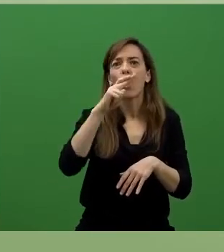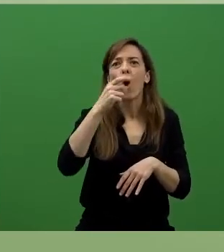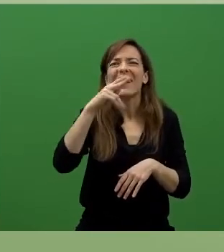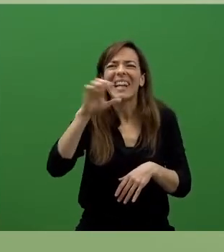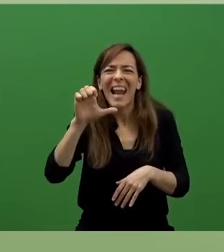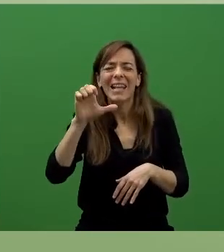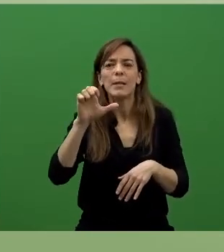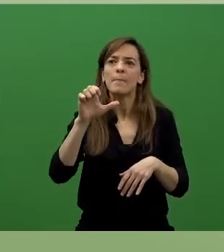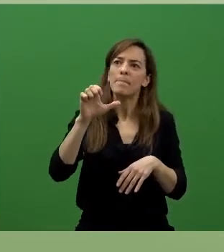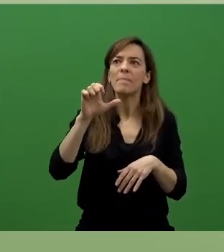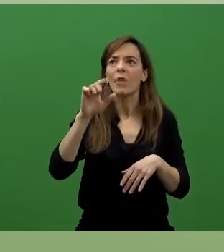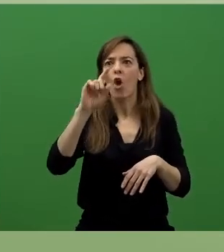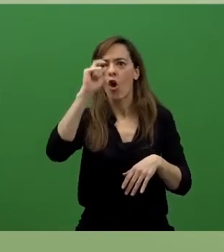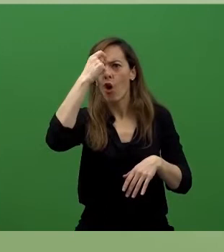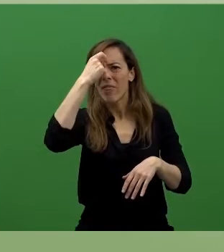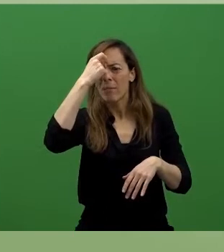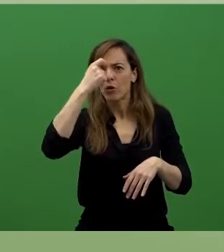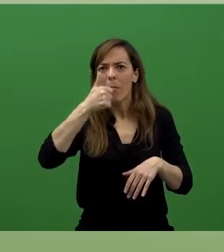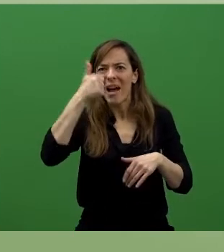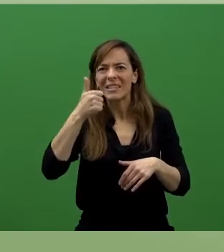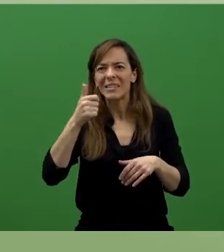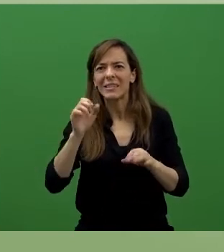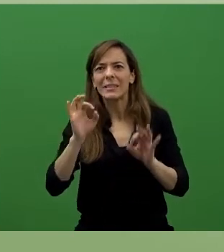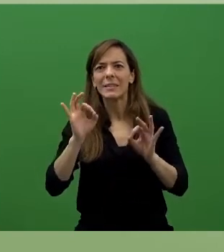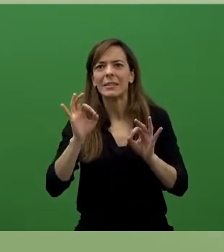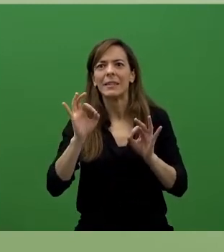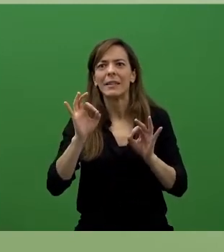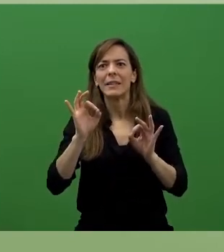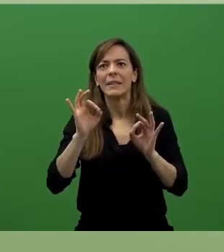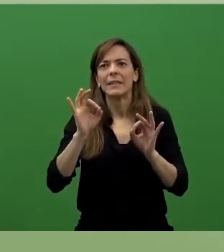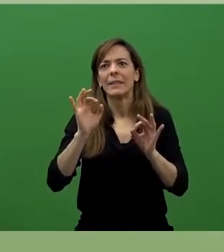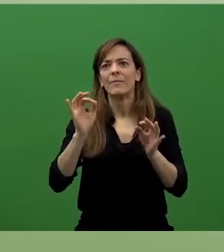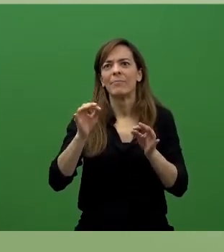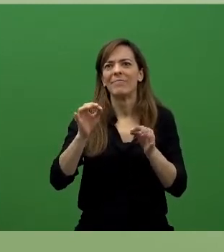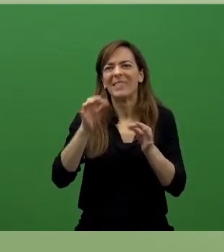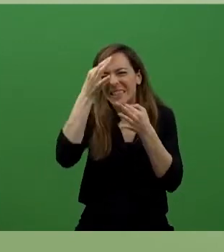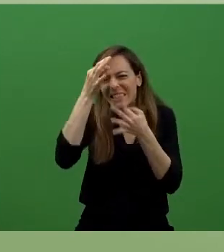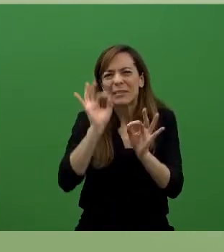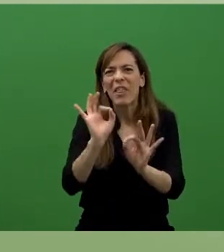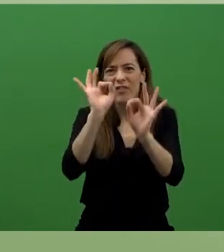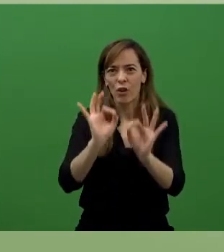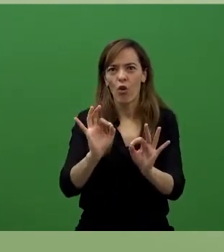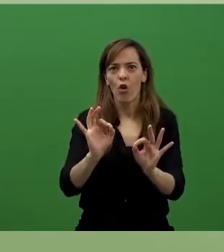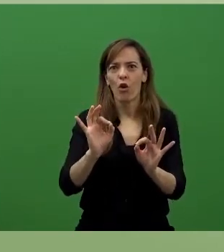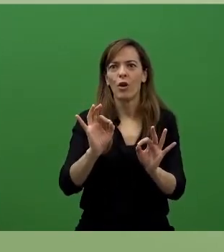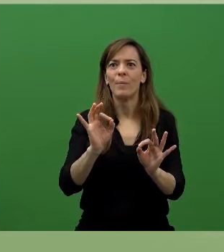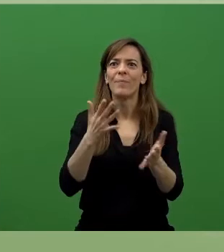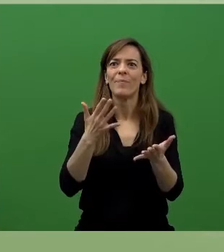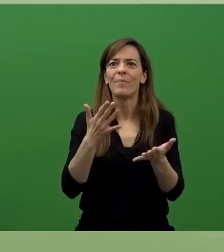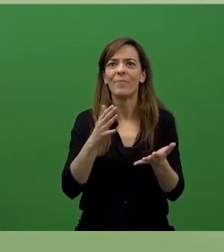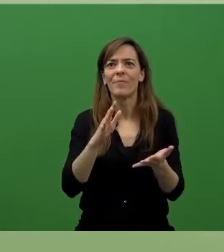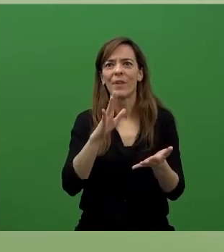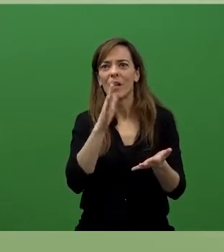poco más específico que en castellano, ¿no? Porque significa minoritario, en cambio en castellano tiene un poco